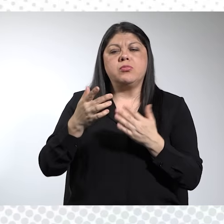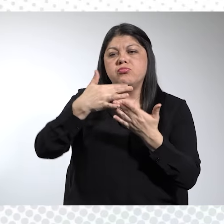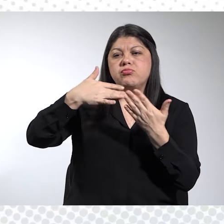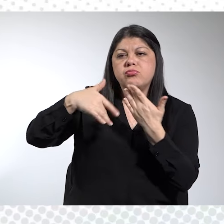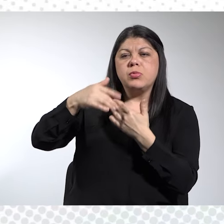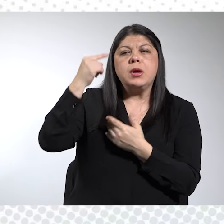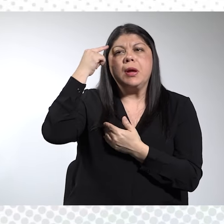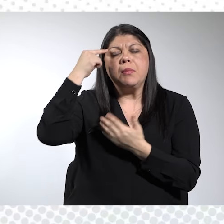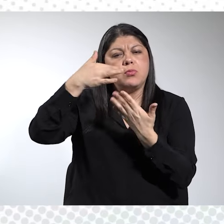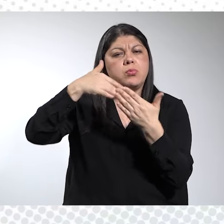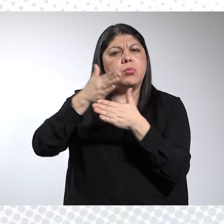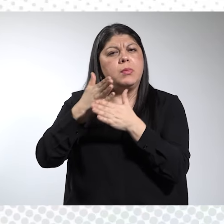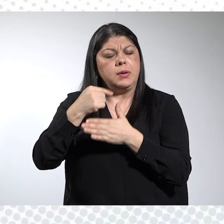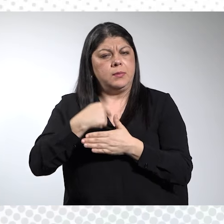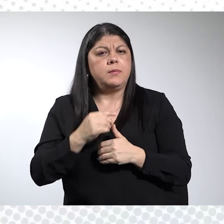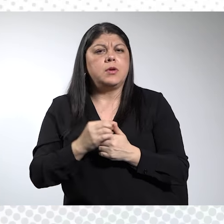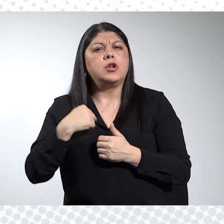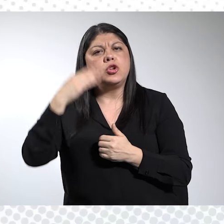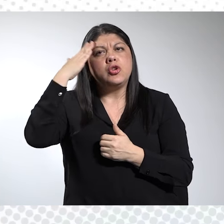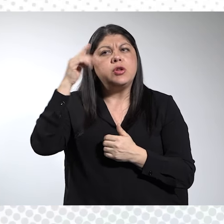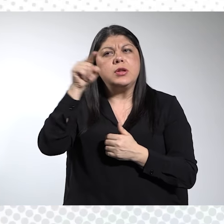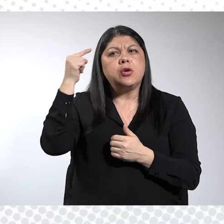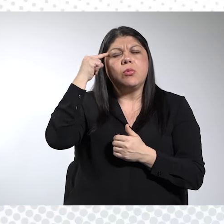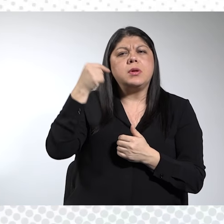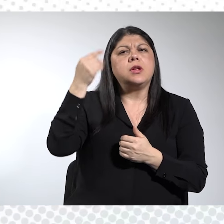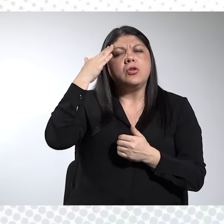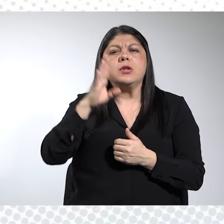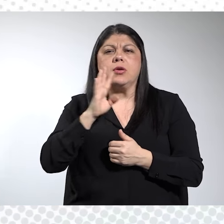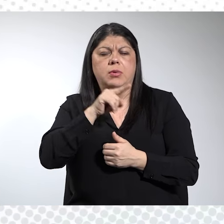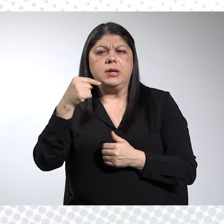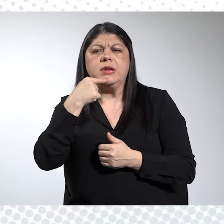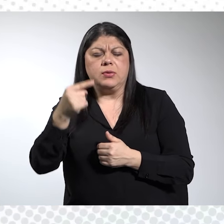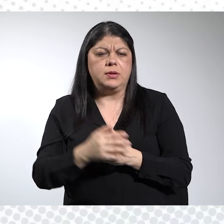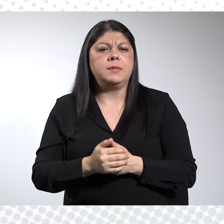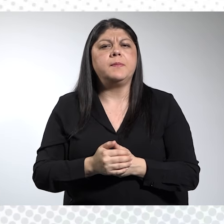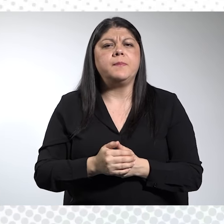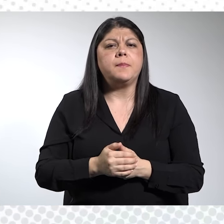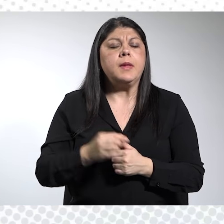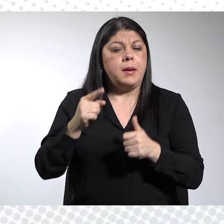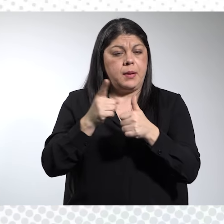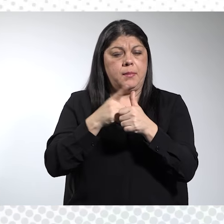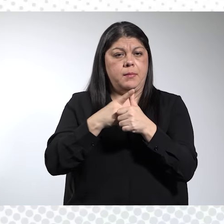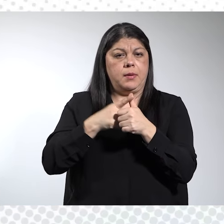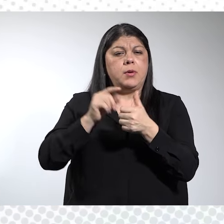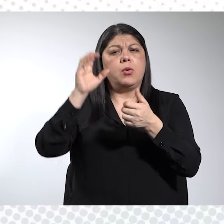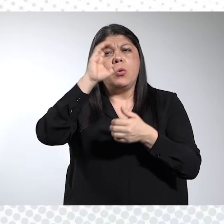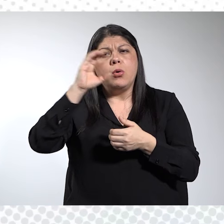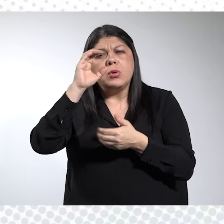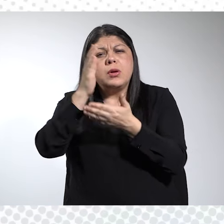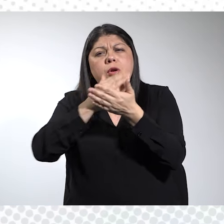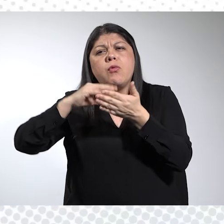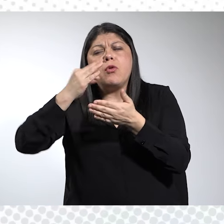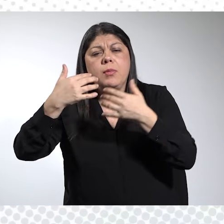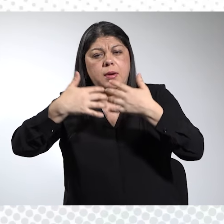están conmigo, que piensan conmigo. Y sé cómo piensan, sé cómo hablan y sé lo que dicen. Lo primero es buscar